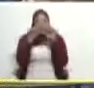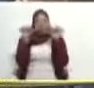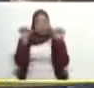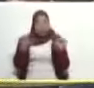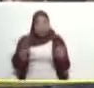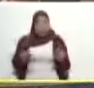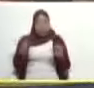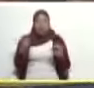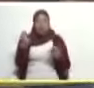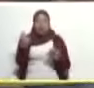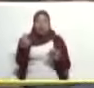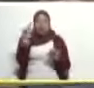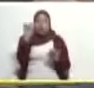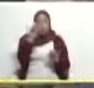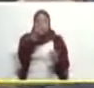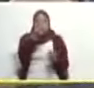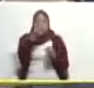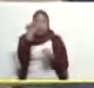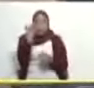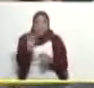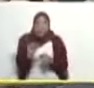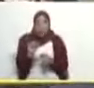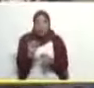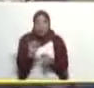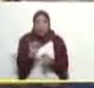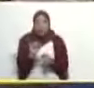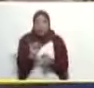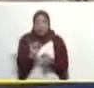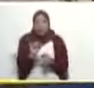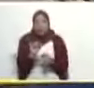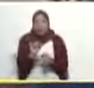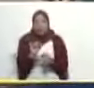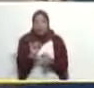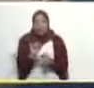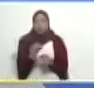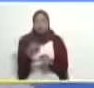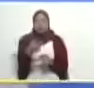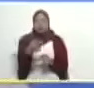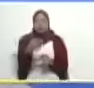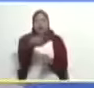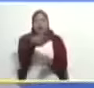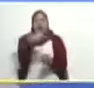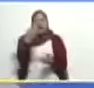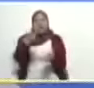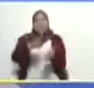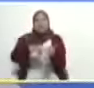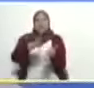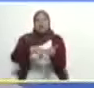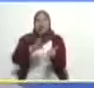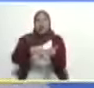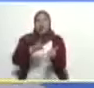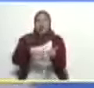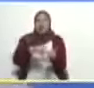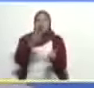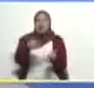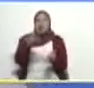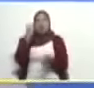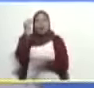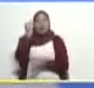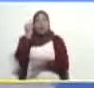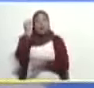para el ingreso mínimo, ¿verdad? Las pensiones indexadas, ¿verdad?